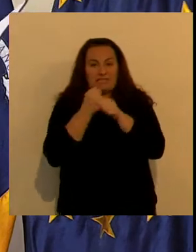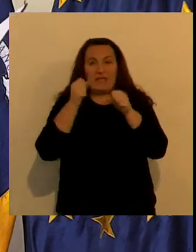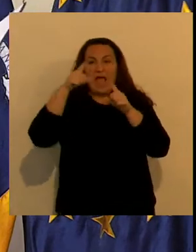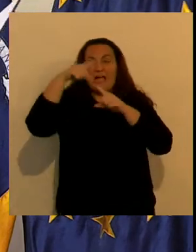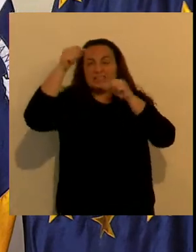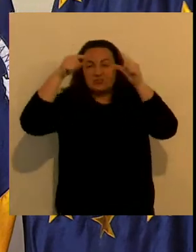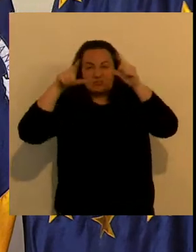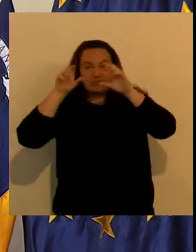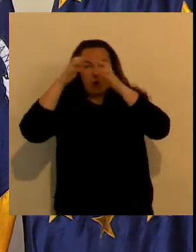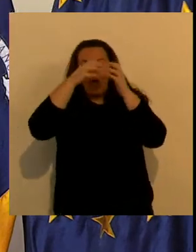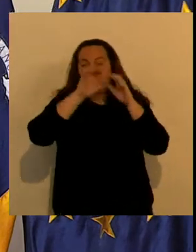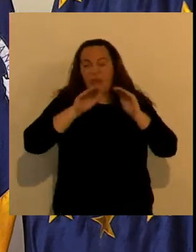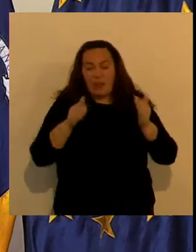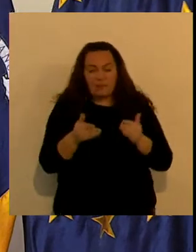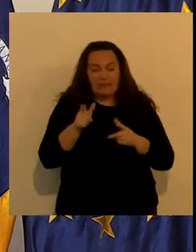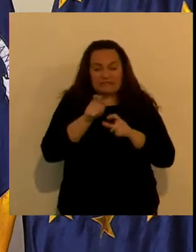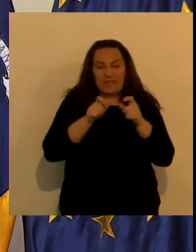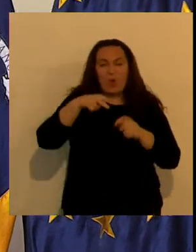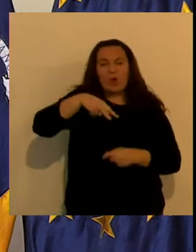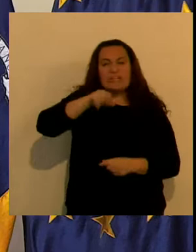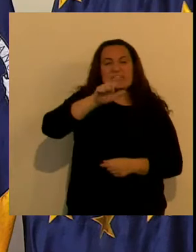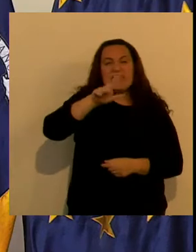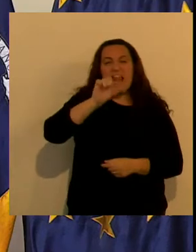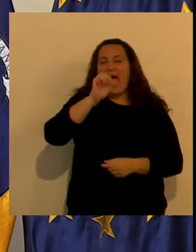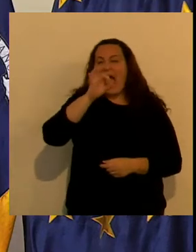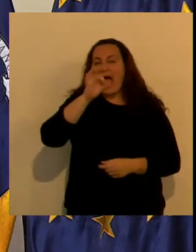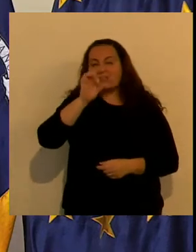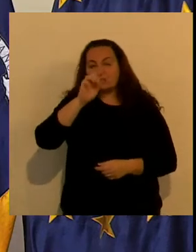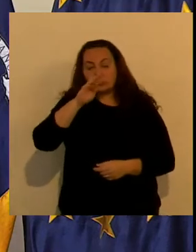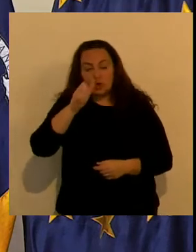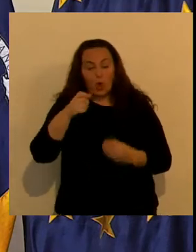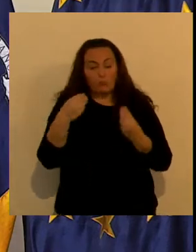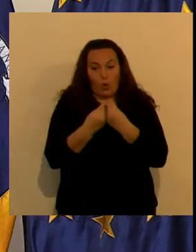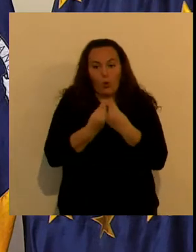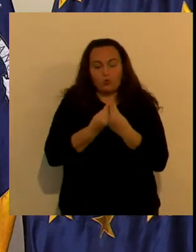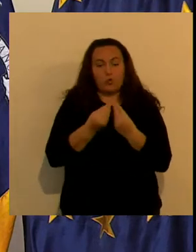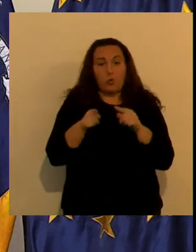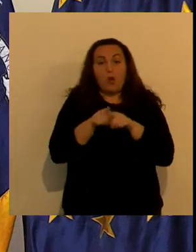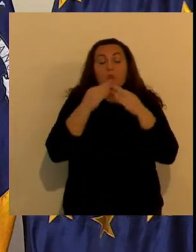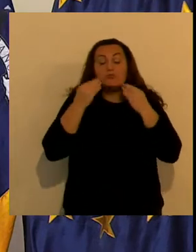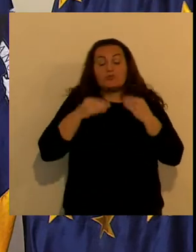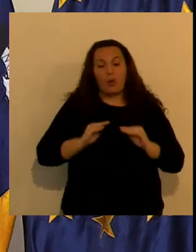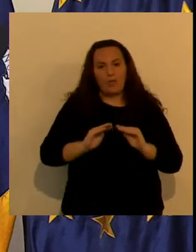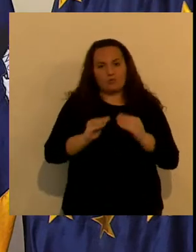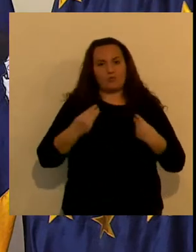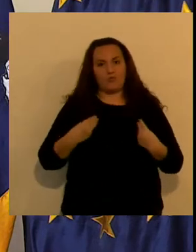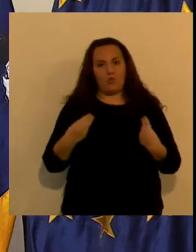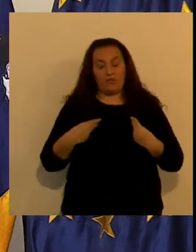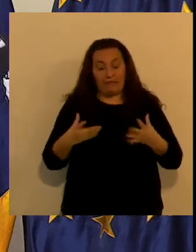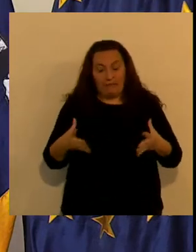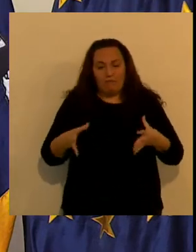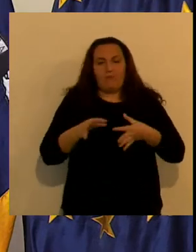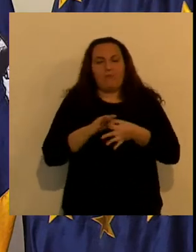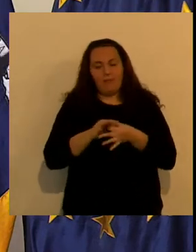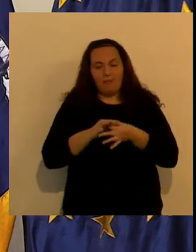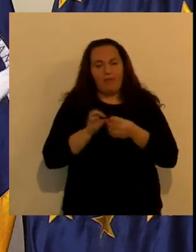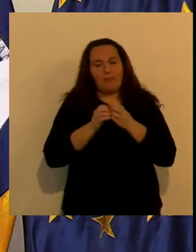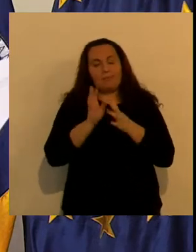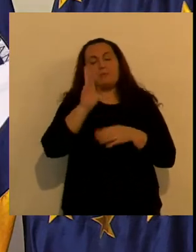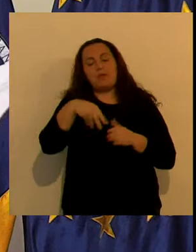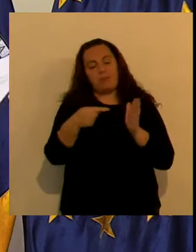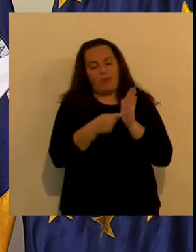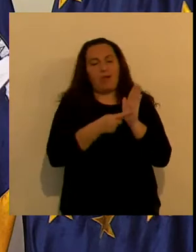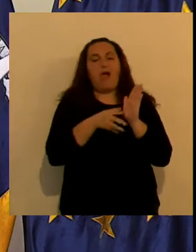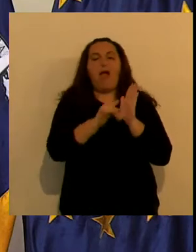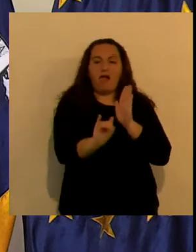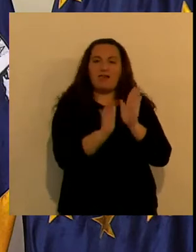mesa redonda. Entonces esa colección, esa parte de biografía de Leonov, relacionado con La Palma, también está aquí en